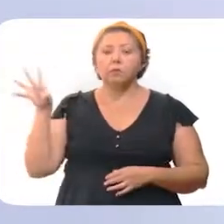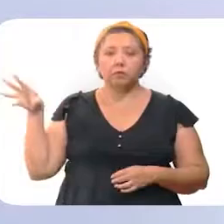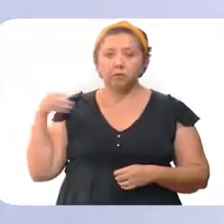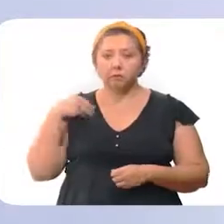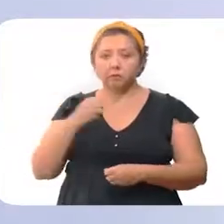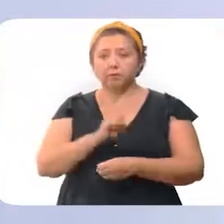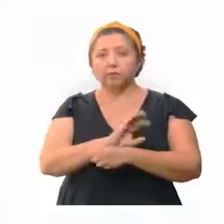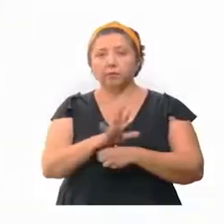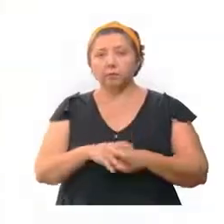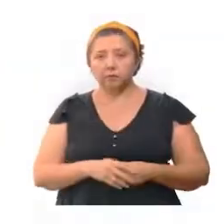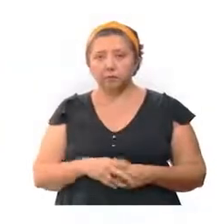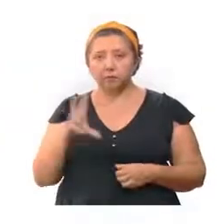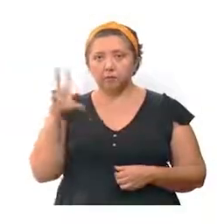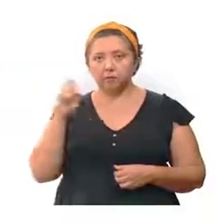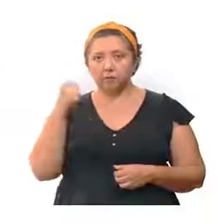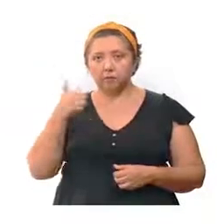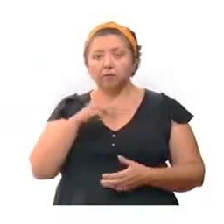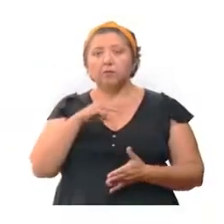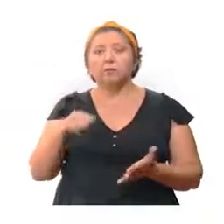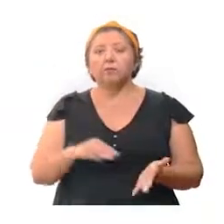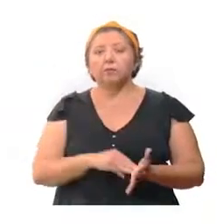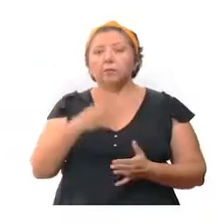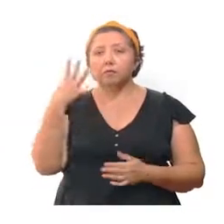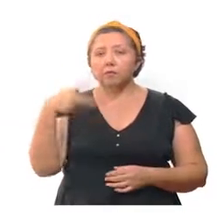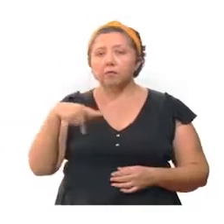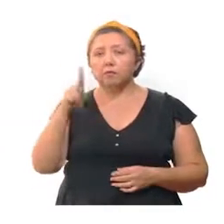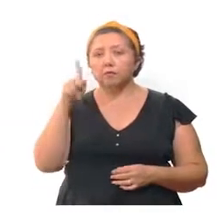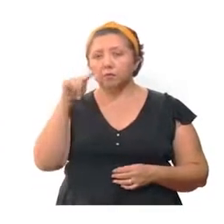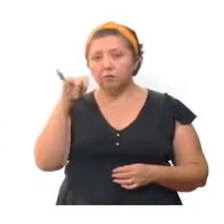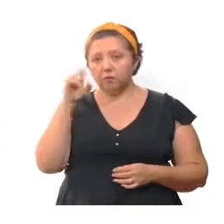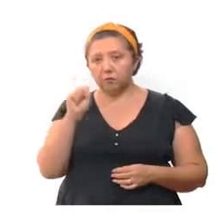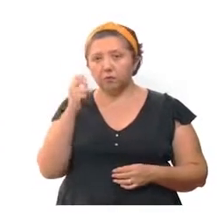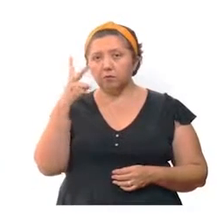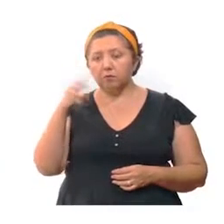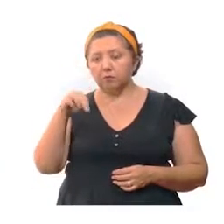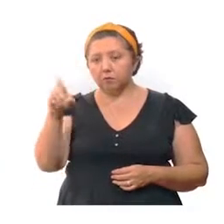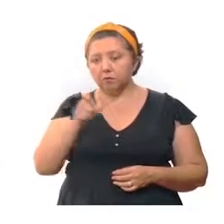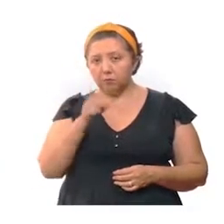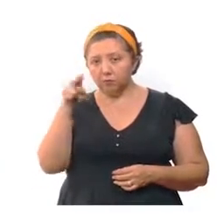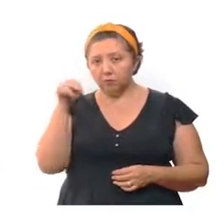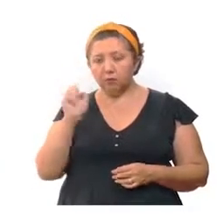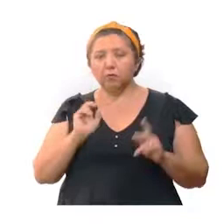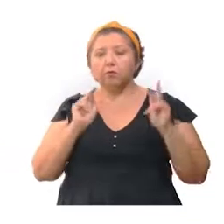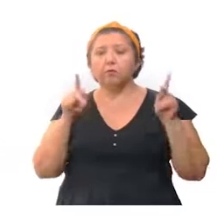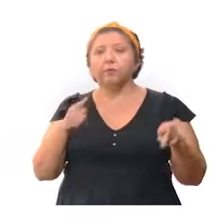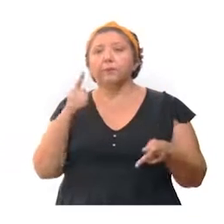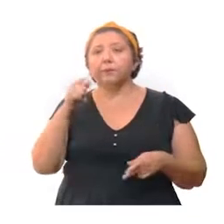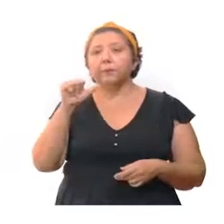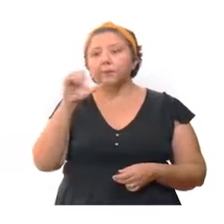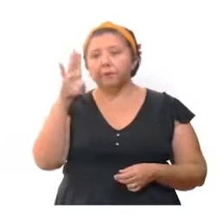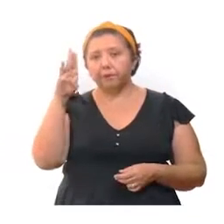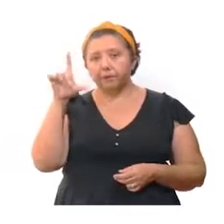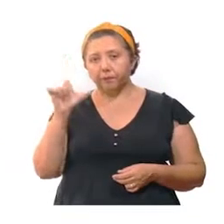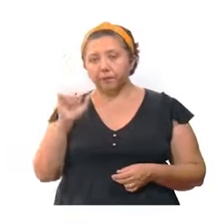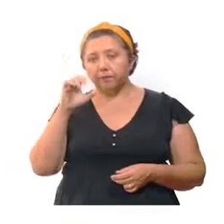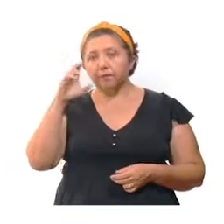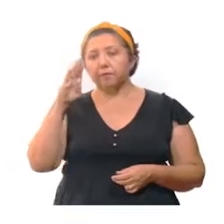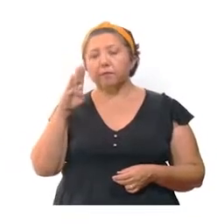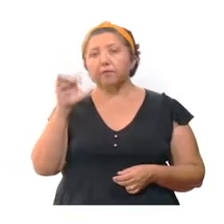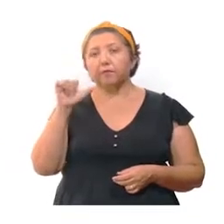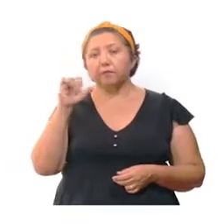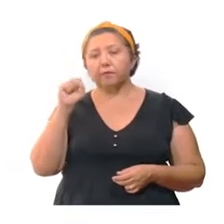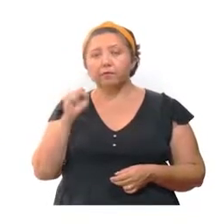contagios de coronavirus, 36 en Mérida, 4 en Canacín, 2 en Maxcanú y en Progreso, 1 en Abalá, Baca,